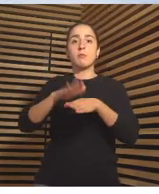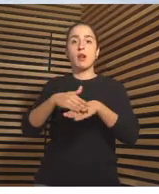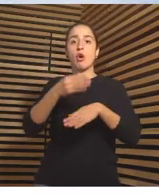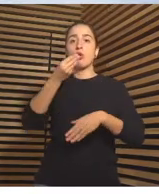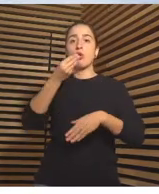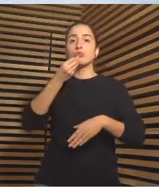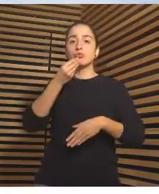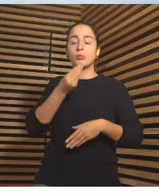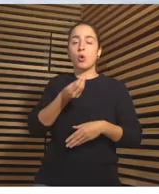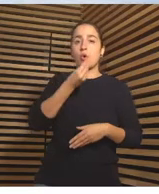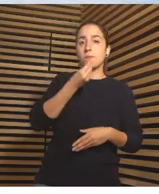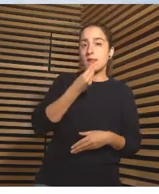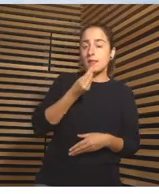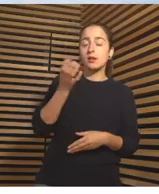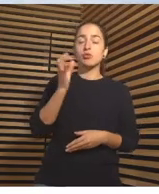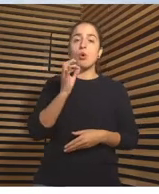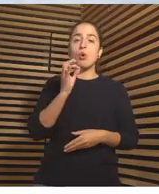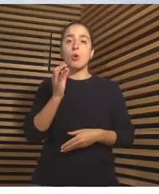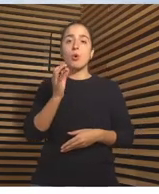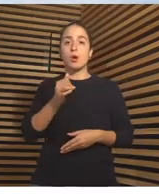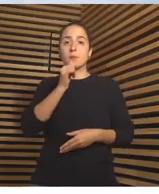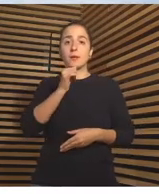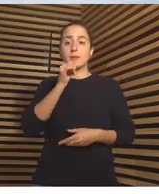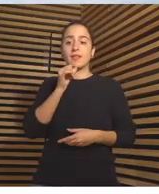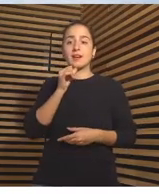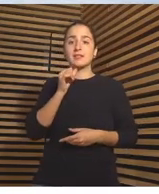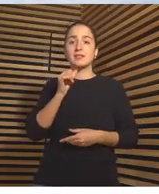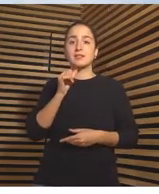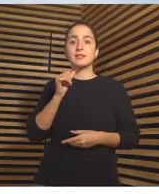no locales acondicionados en su interior.